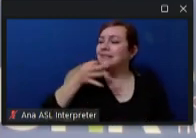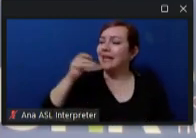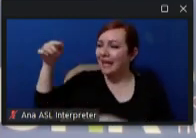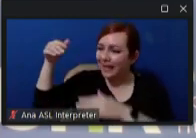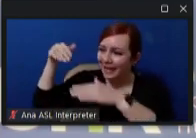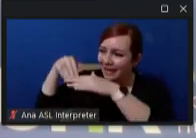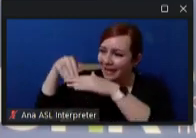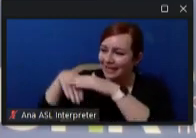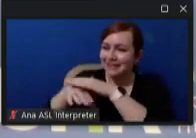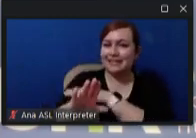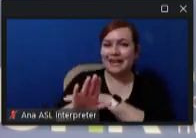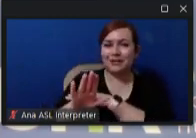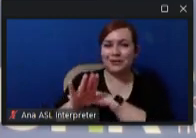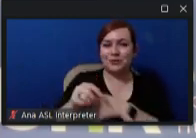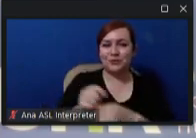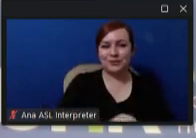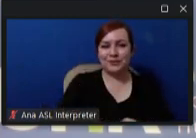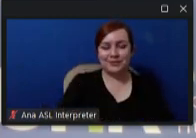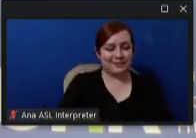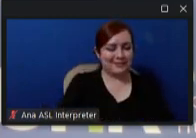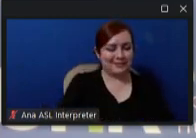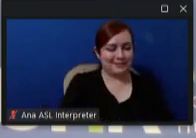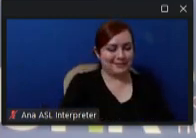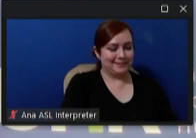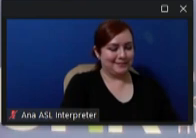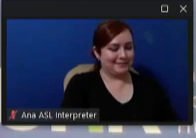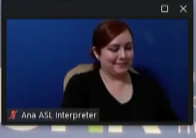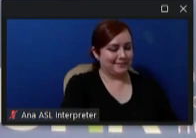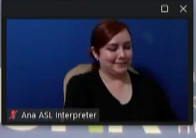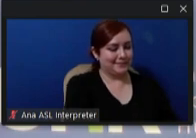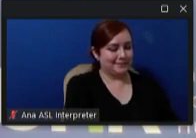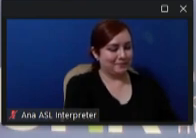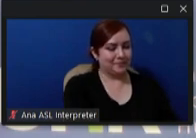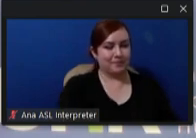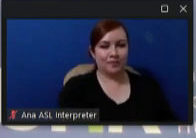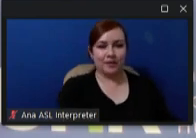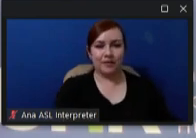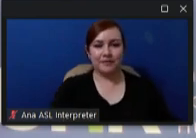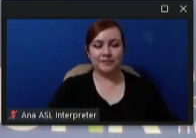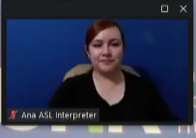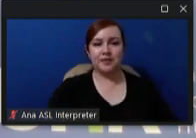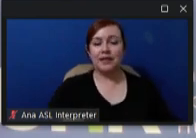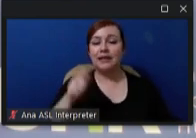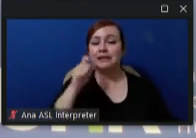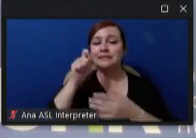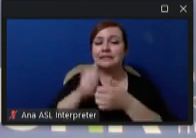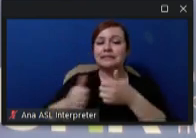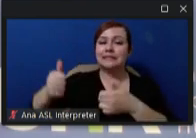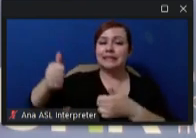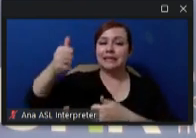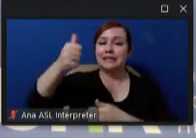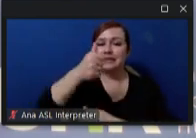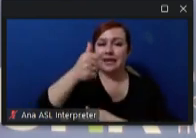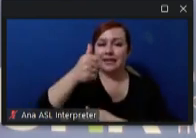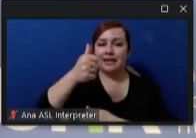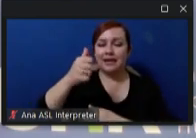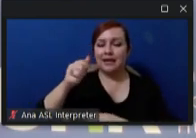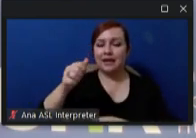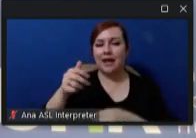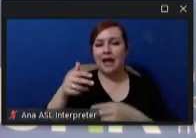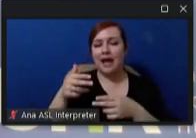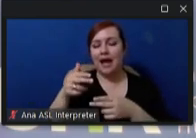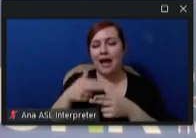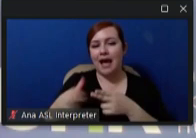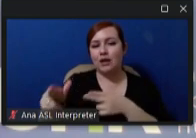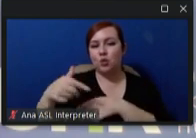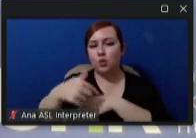en el escenario, en su momento preciso, la secretaria ejecutiva adjunta de